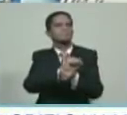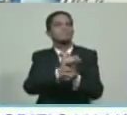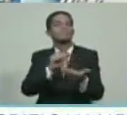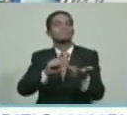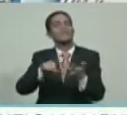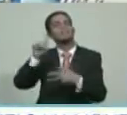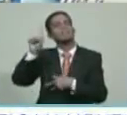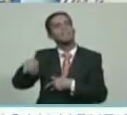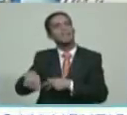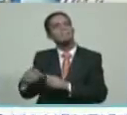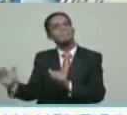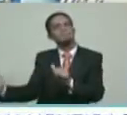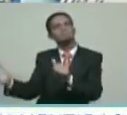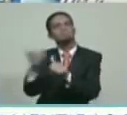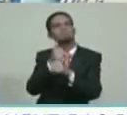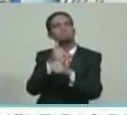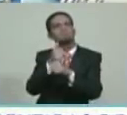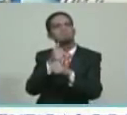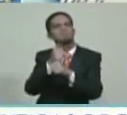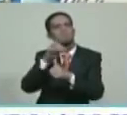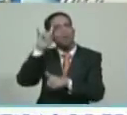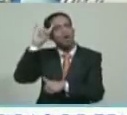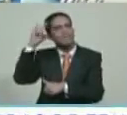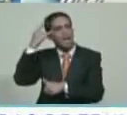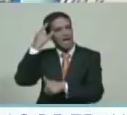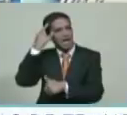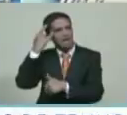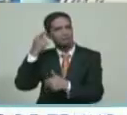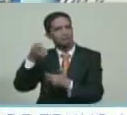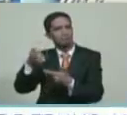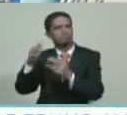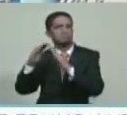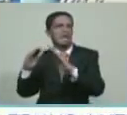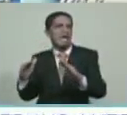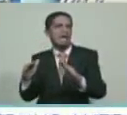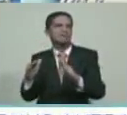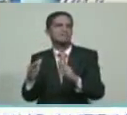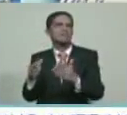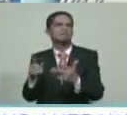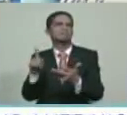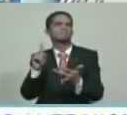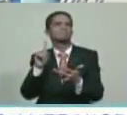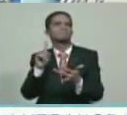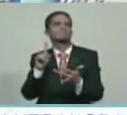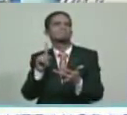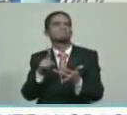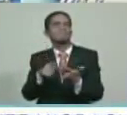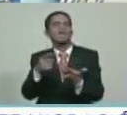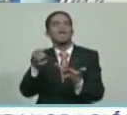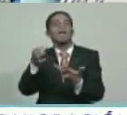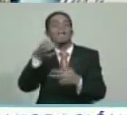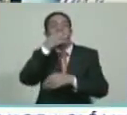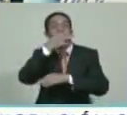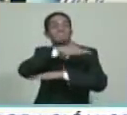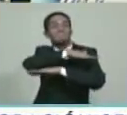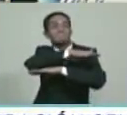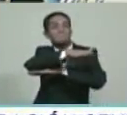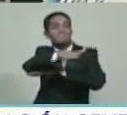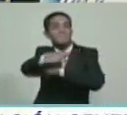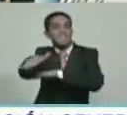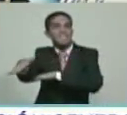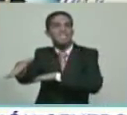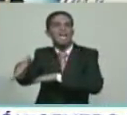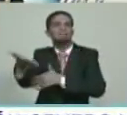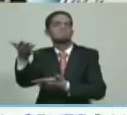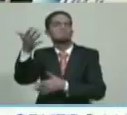la incautación preventiva de bienes muebles e inmuebles, entre ellos fincas que servían como fachada